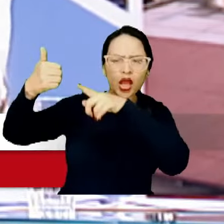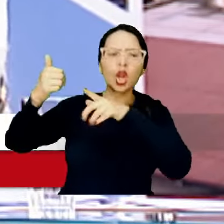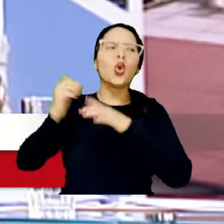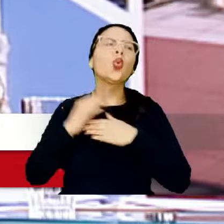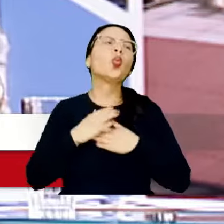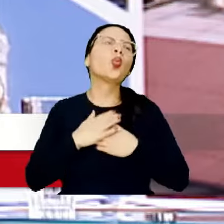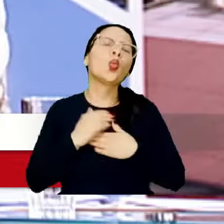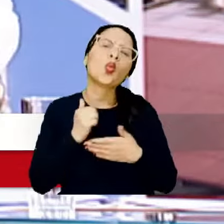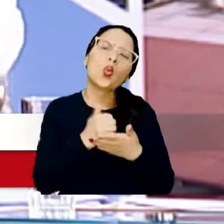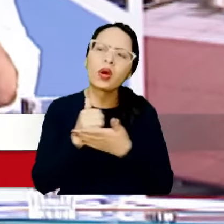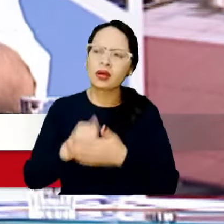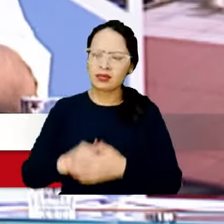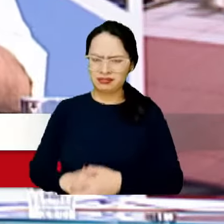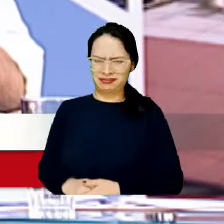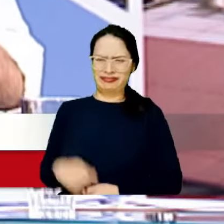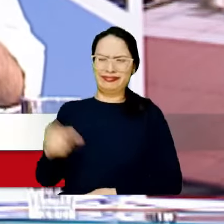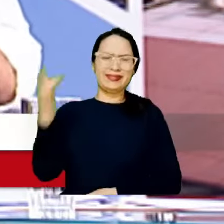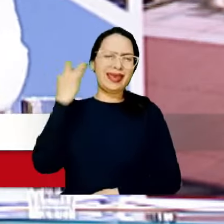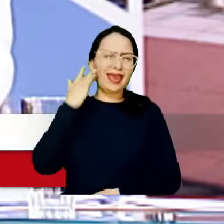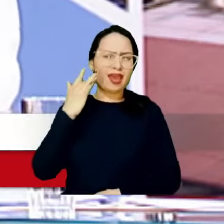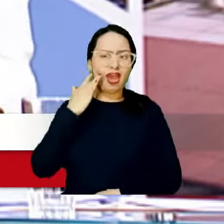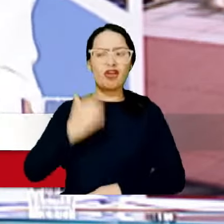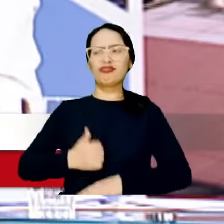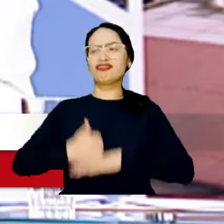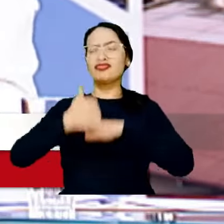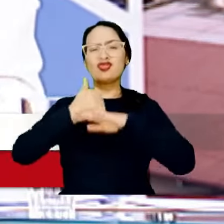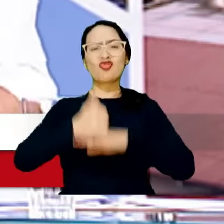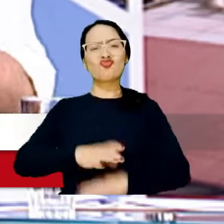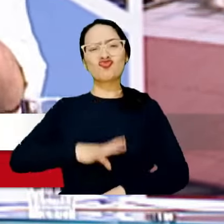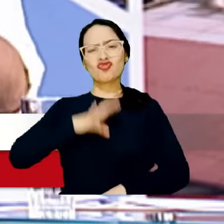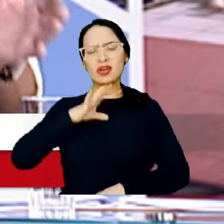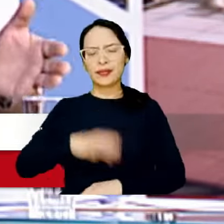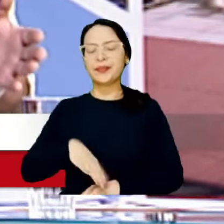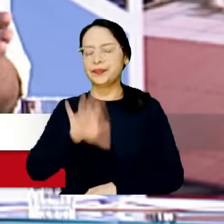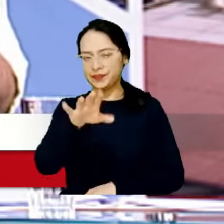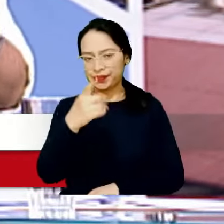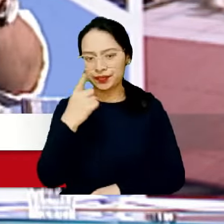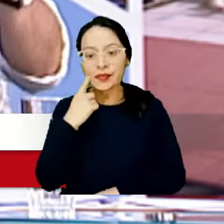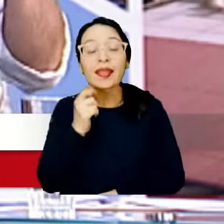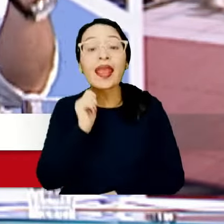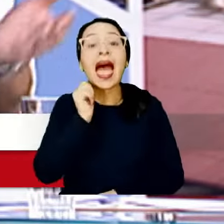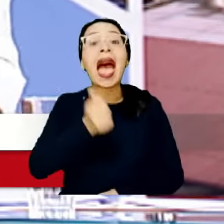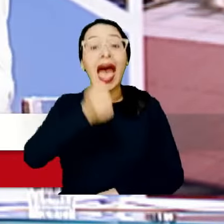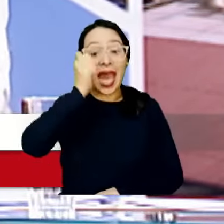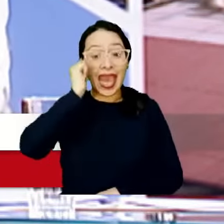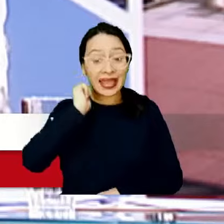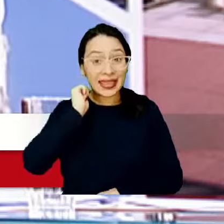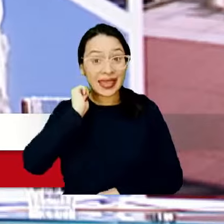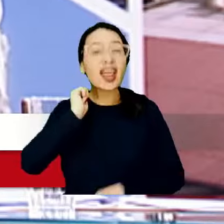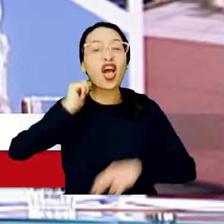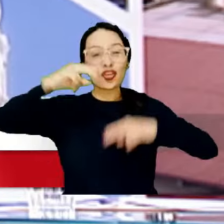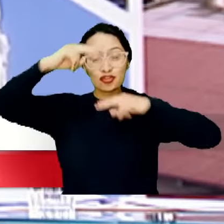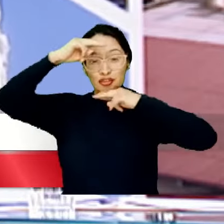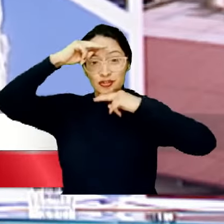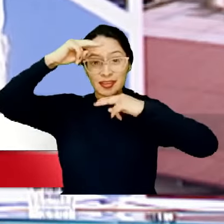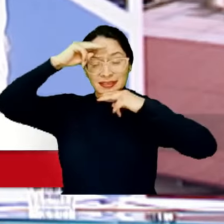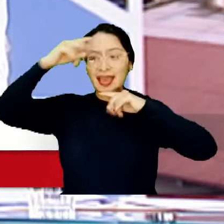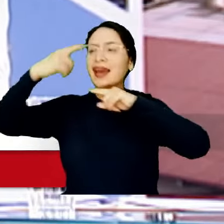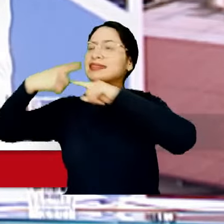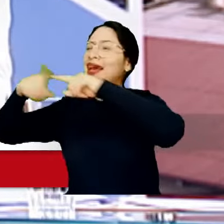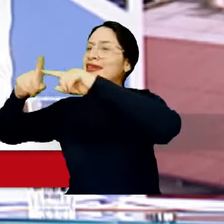hace bien las cosas. Más risible fue que el día de ayer les invitan a ustedes a una rueda de prensa y varios colegas periodistas me llamaban inmediatamente